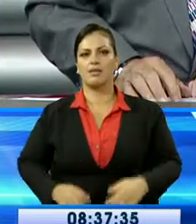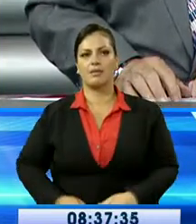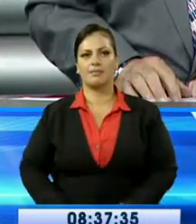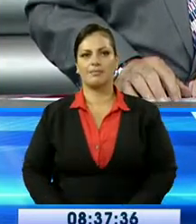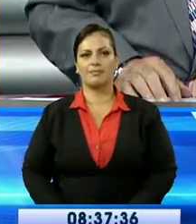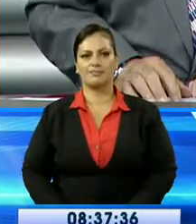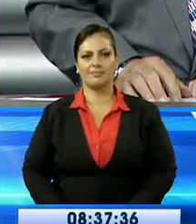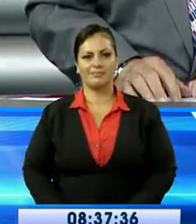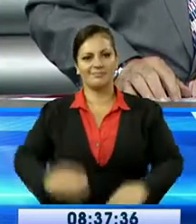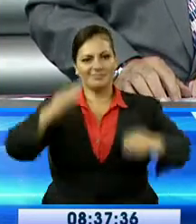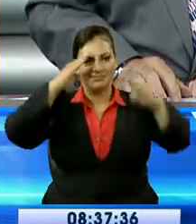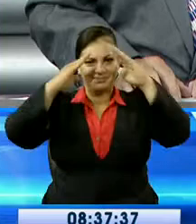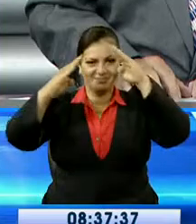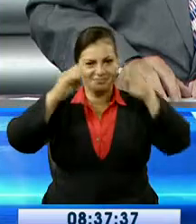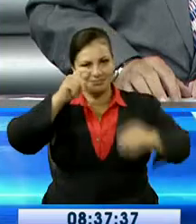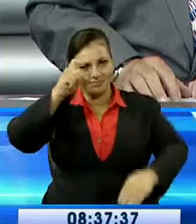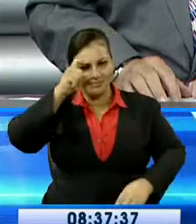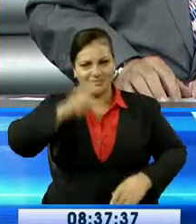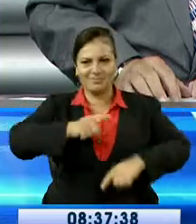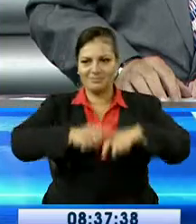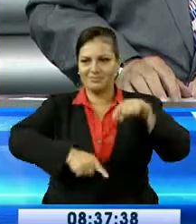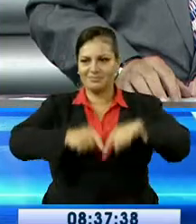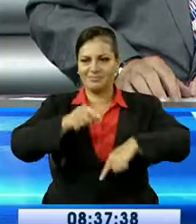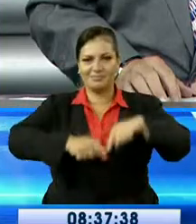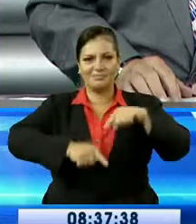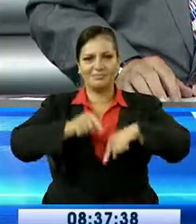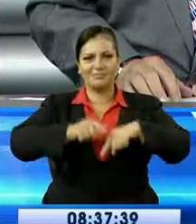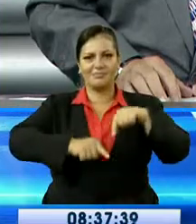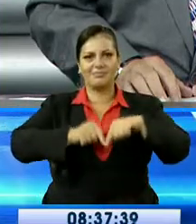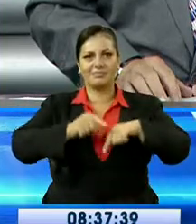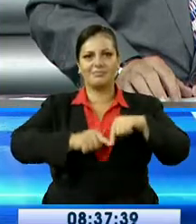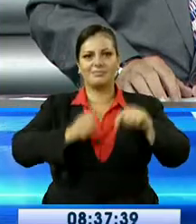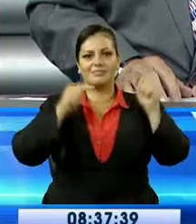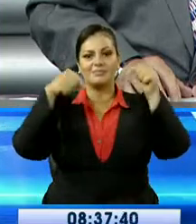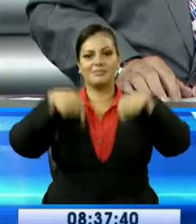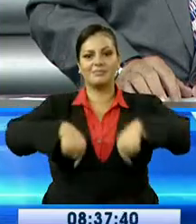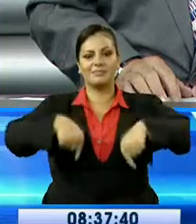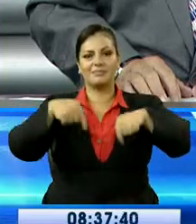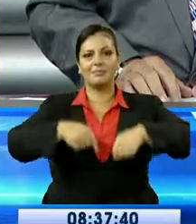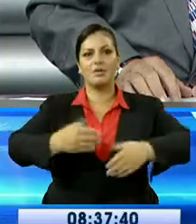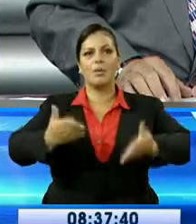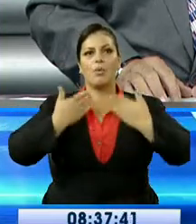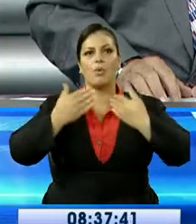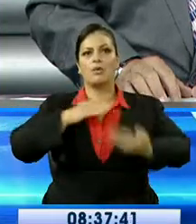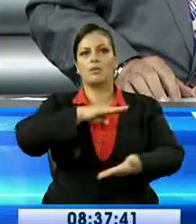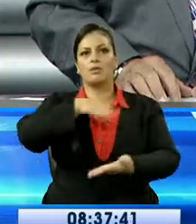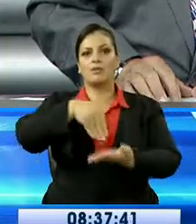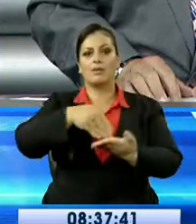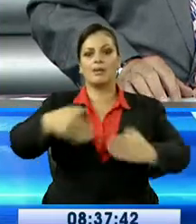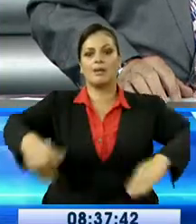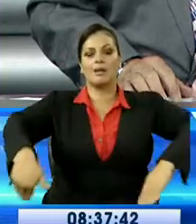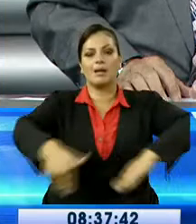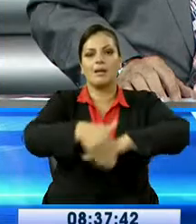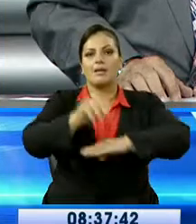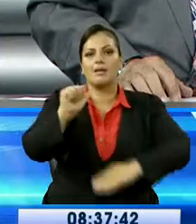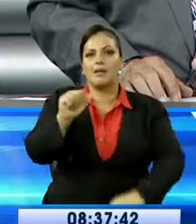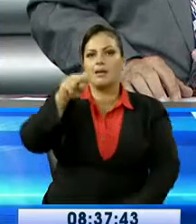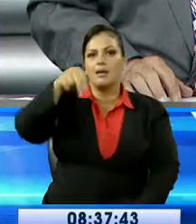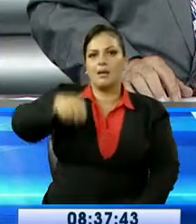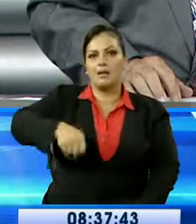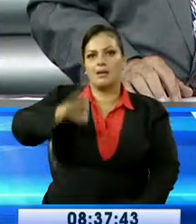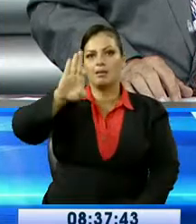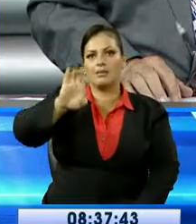¿qué tal? Muy buenos días. Hola, Hugo, amigos televidentes. Les cuento, me encuentro acá en el centro de Guayaquil. Estoy en Antepara y Urdaneta, un